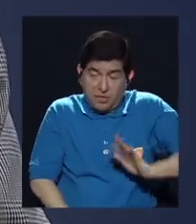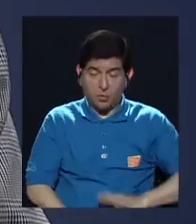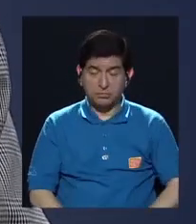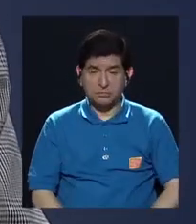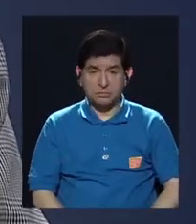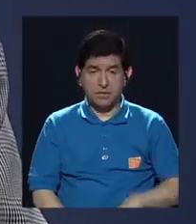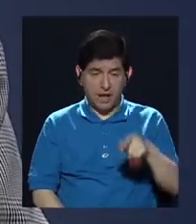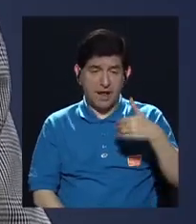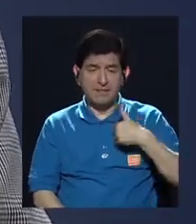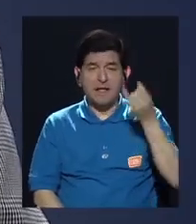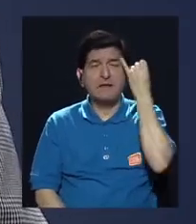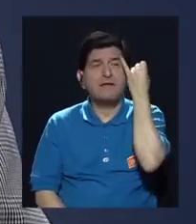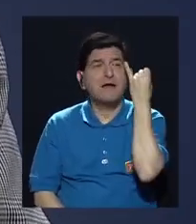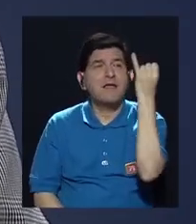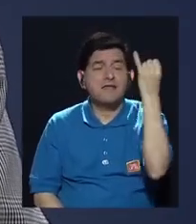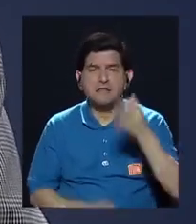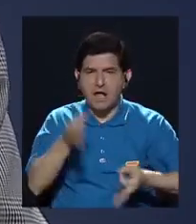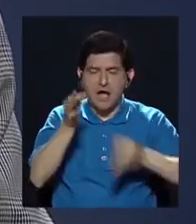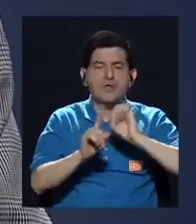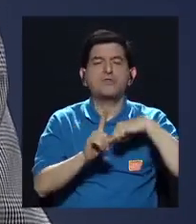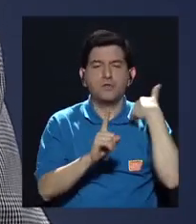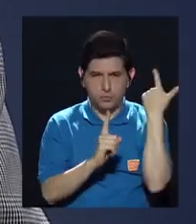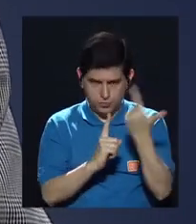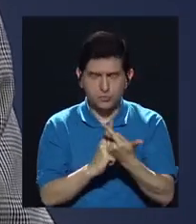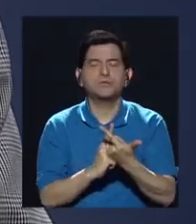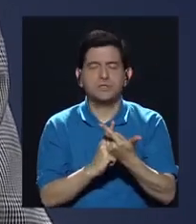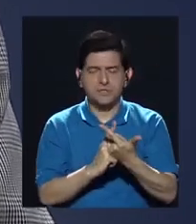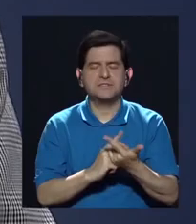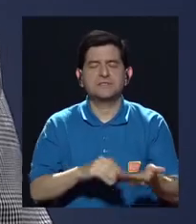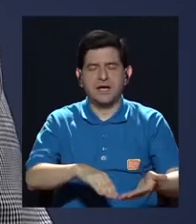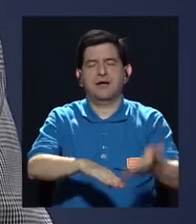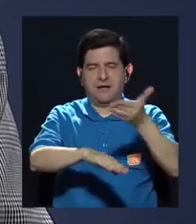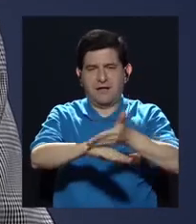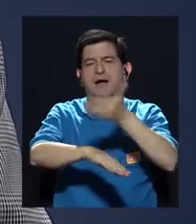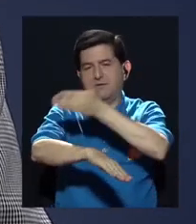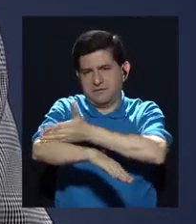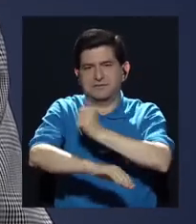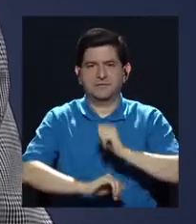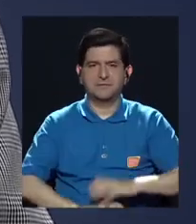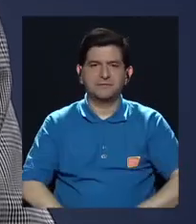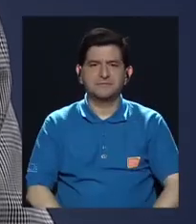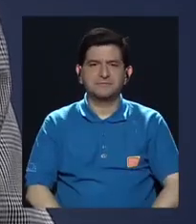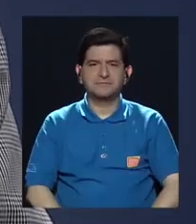criterio, que tenía un concepto de justicia social avanzado también.